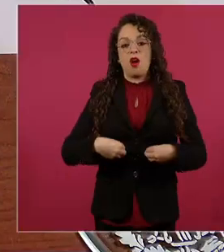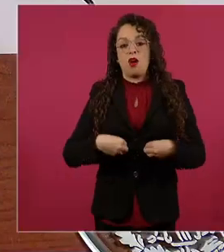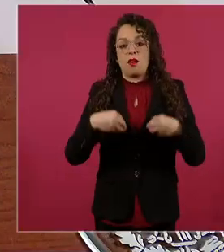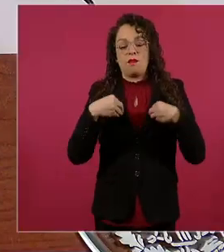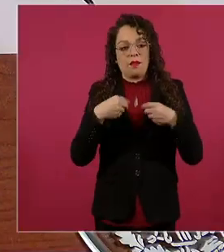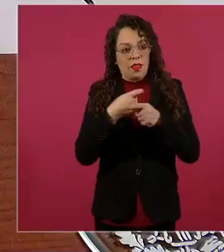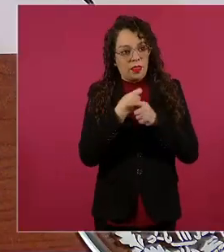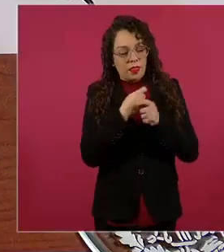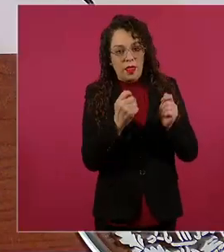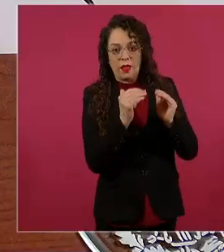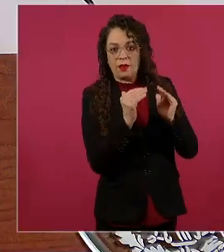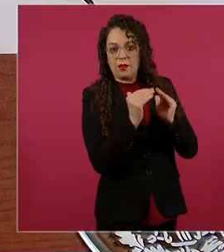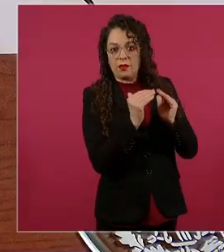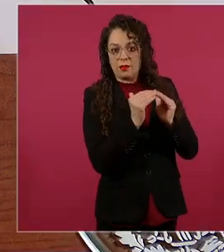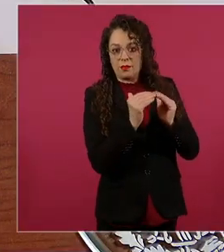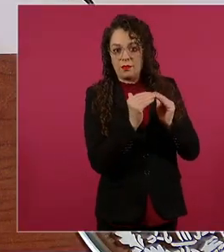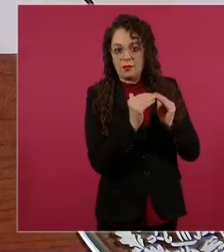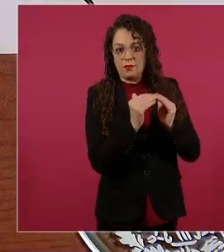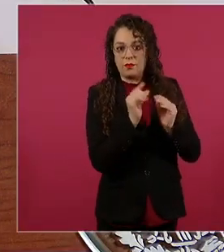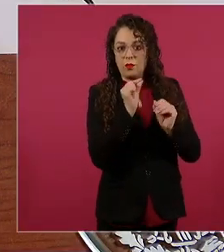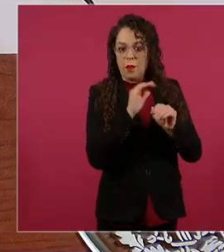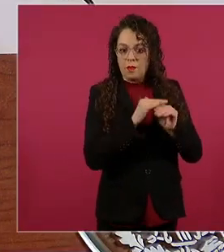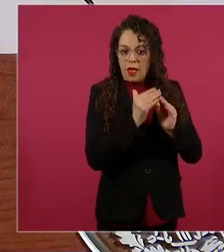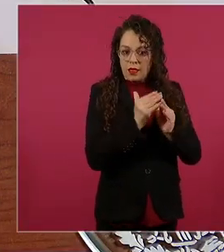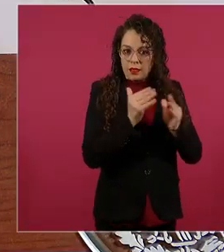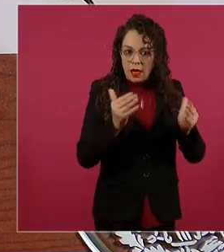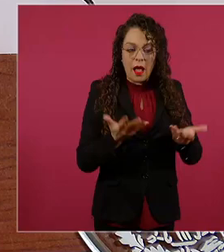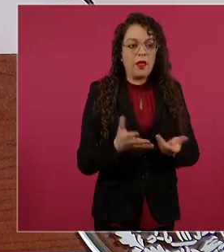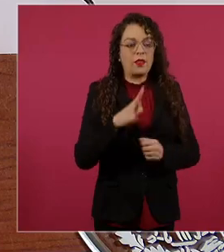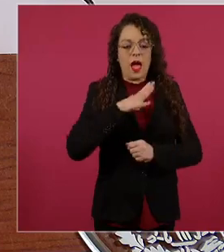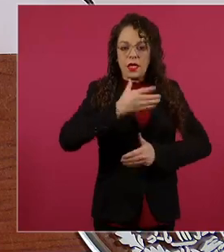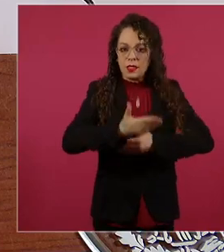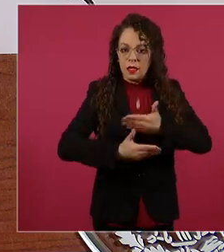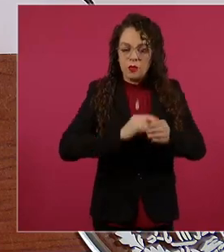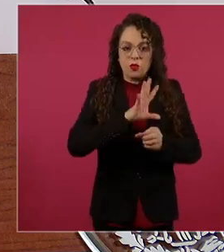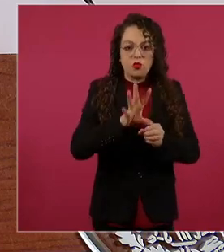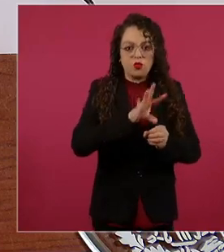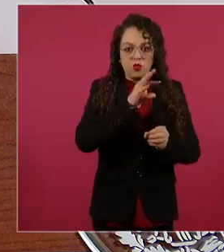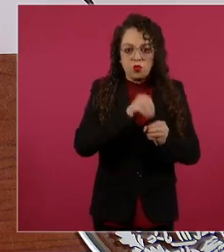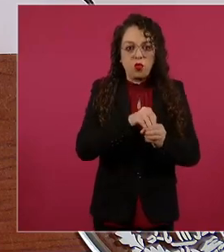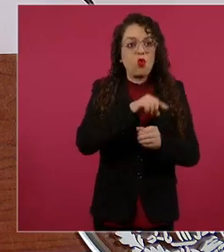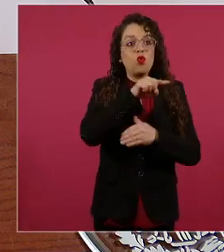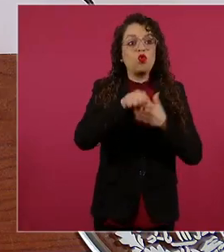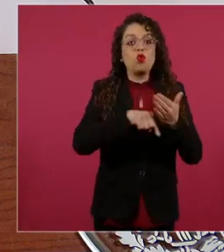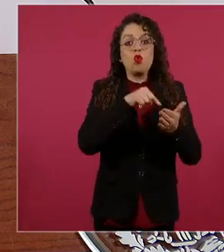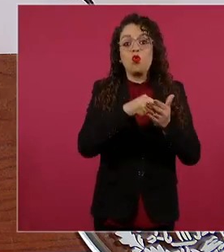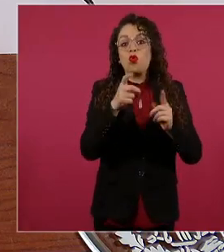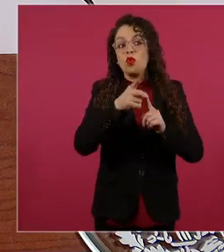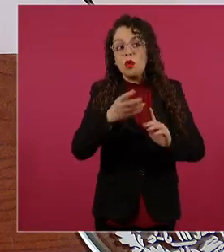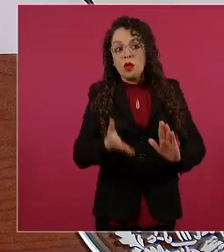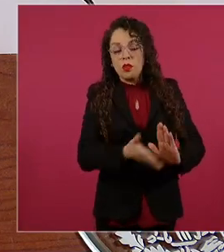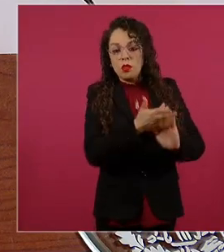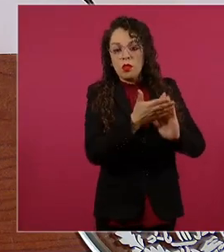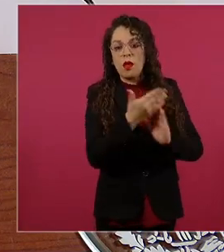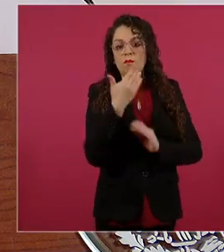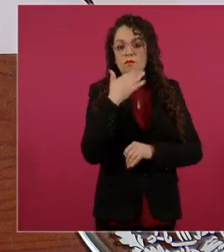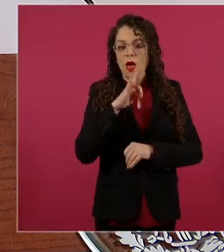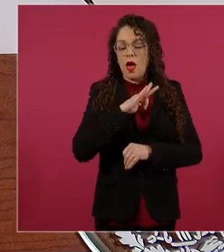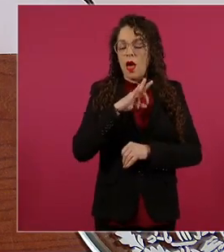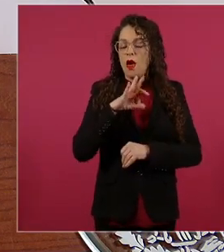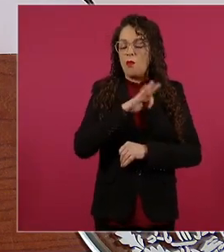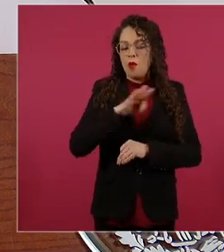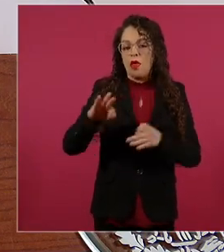adecuadas de ubicación, de contar con servicios básicos, donde